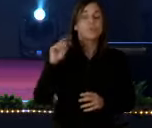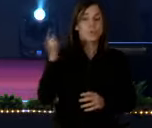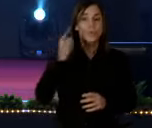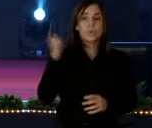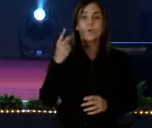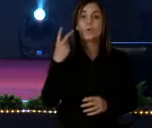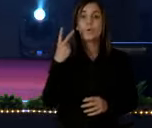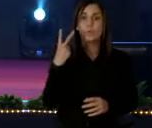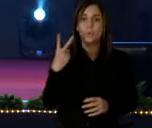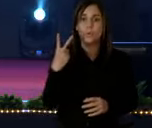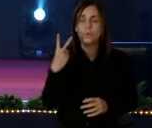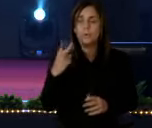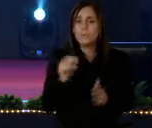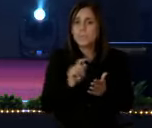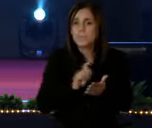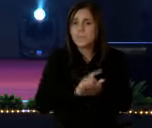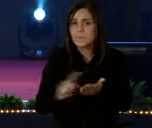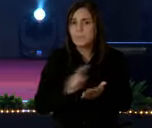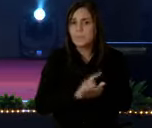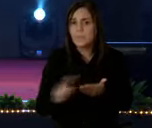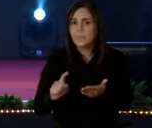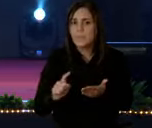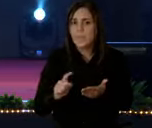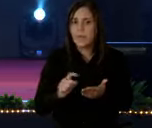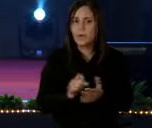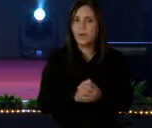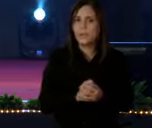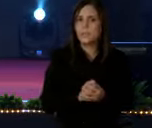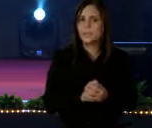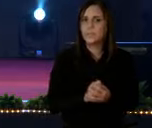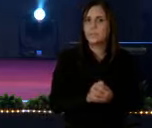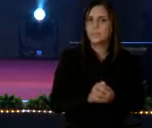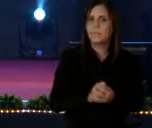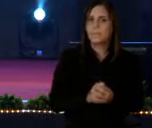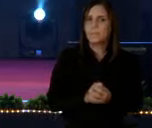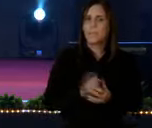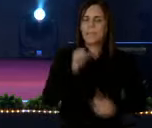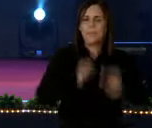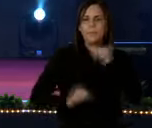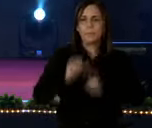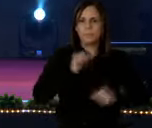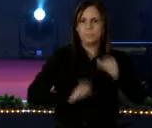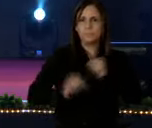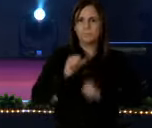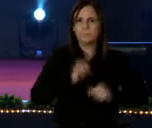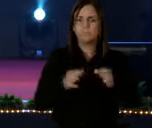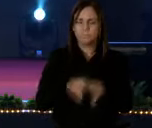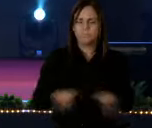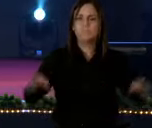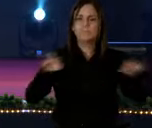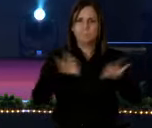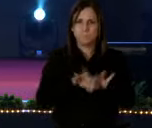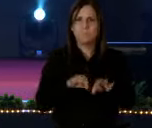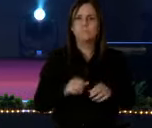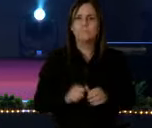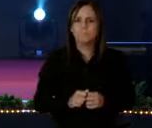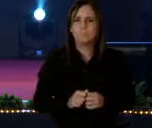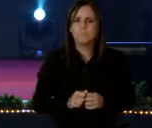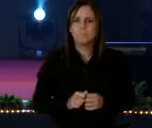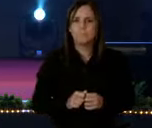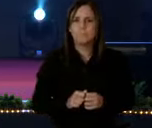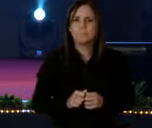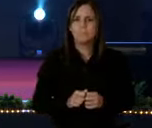para lo que será nuestro evento Encourage Elevate 2021, fuerte aplauso por favor. Es el evento del año de